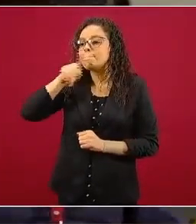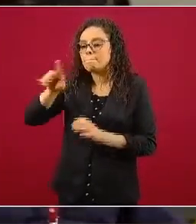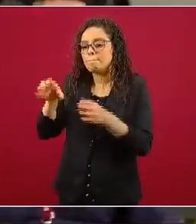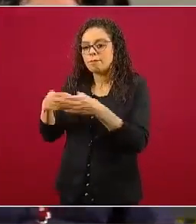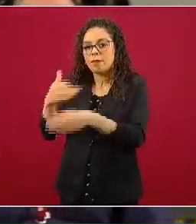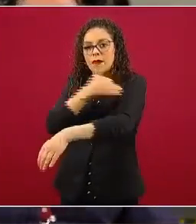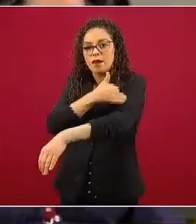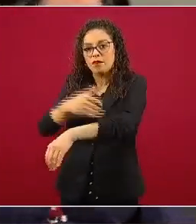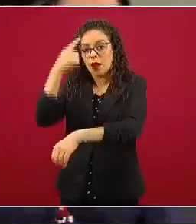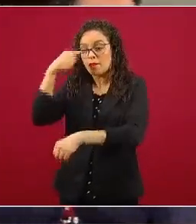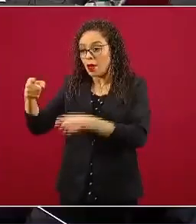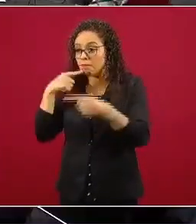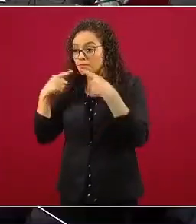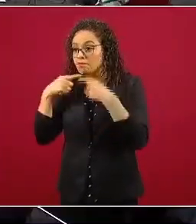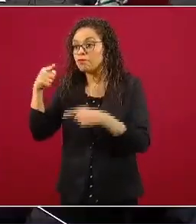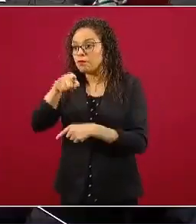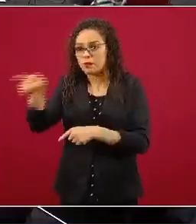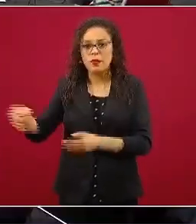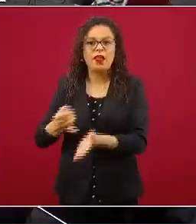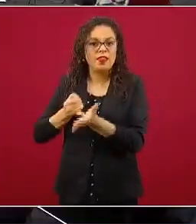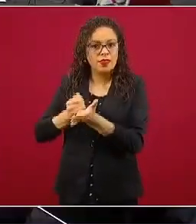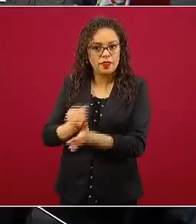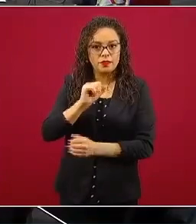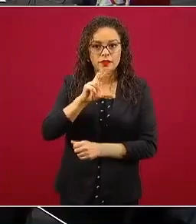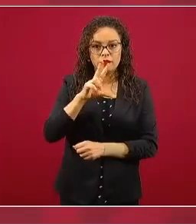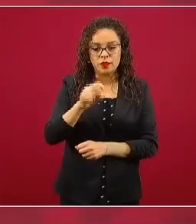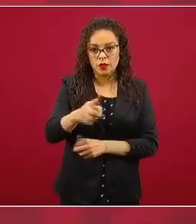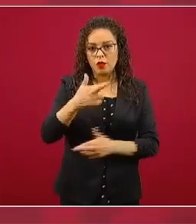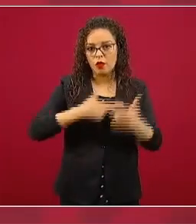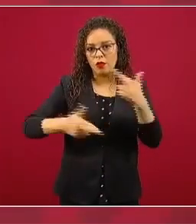regrese a clases. No va a ser así, no es así.